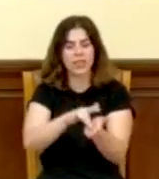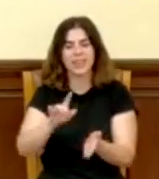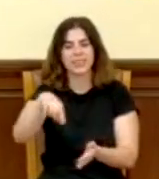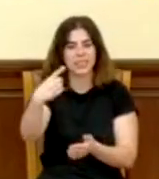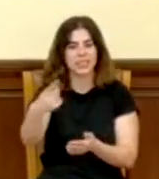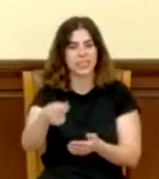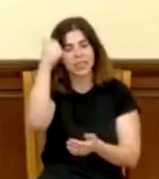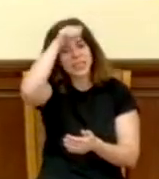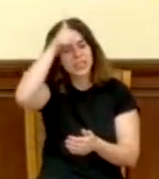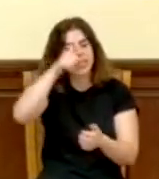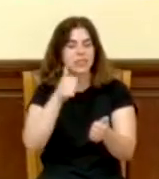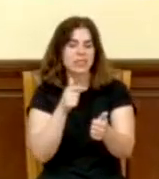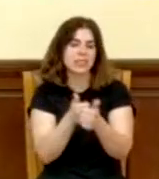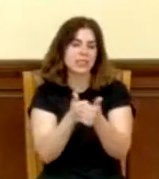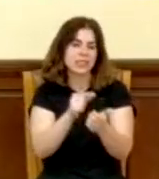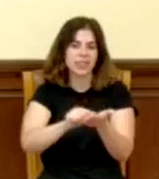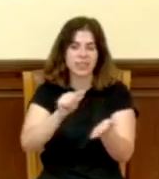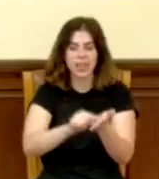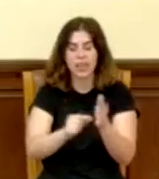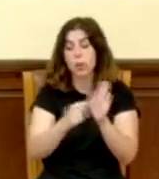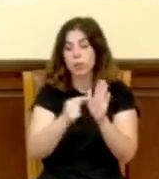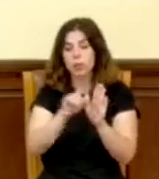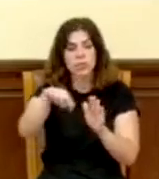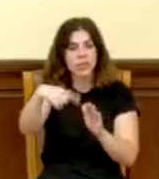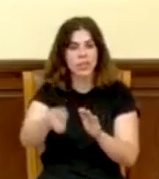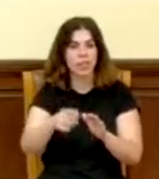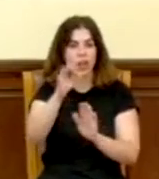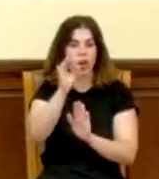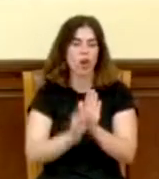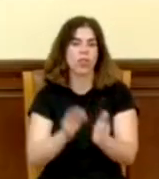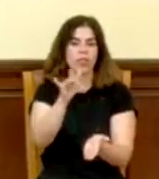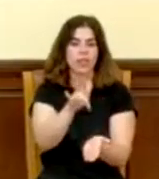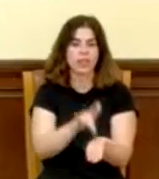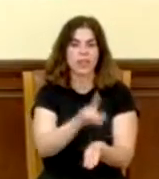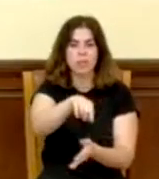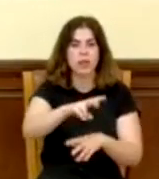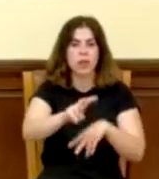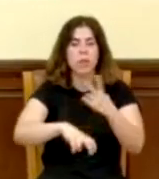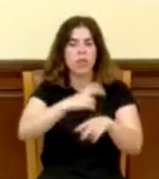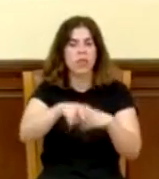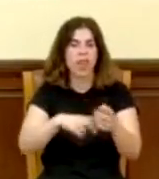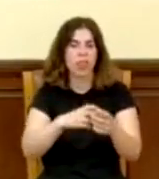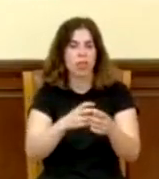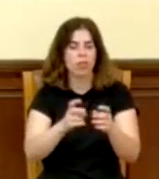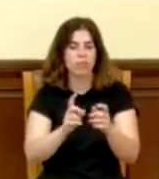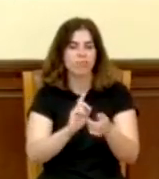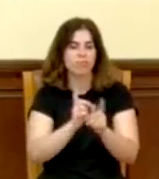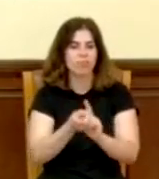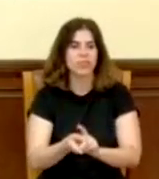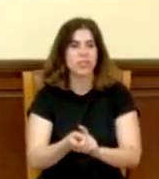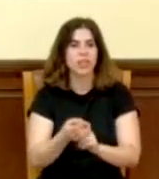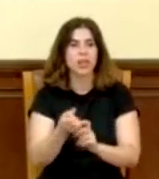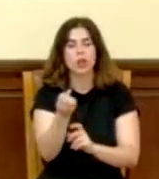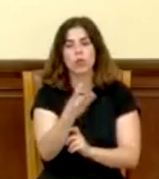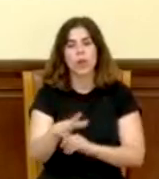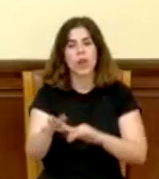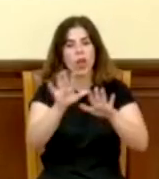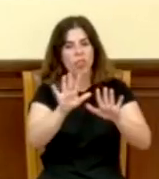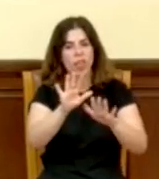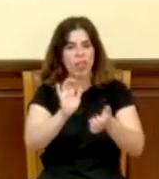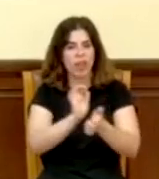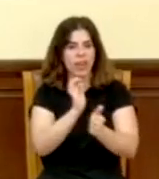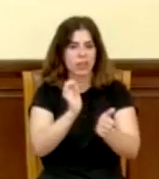secretario. Y el siguiente punto del orden del día también es una modificación, en este caso la número 10 de crédito,